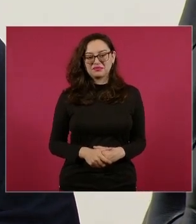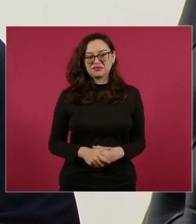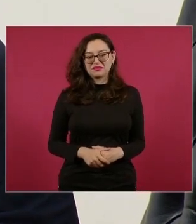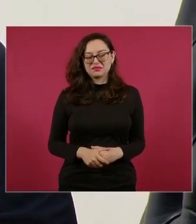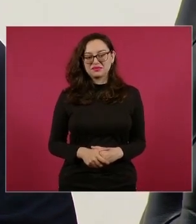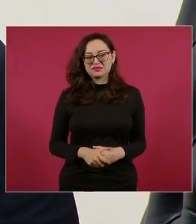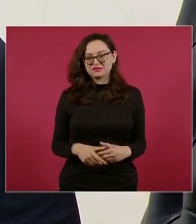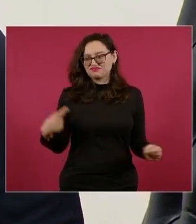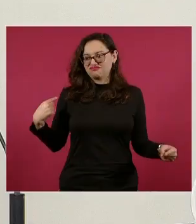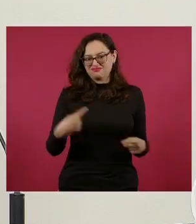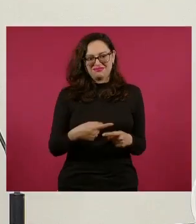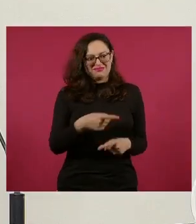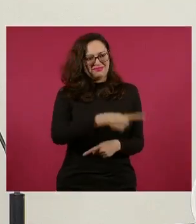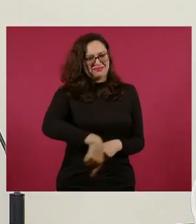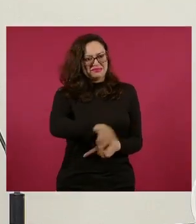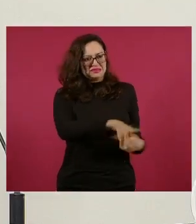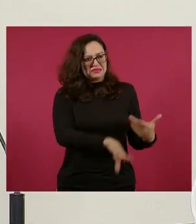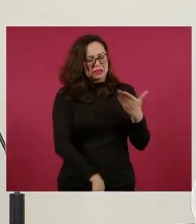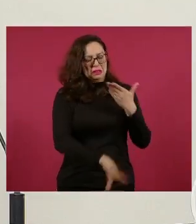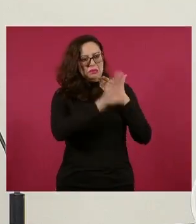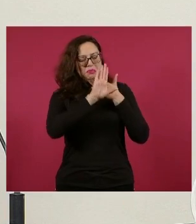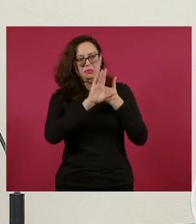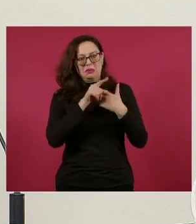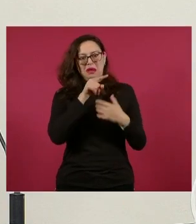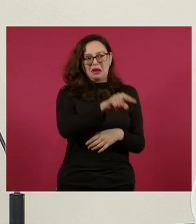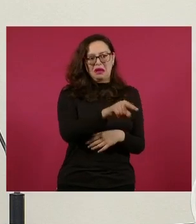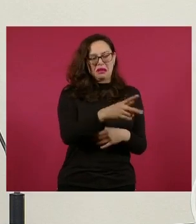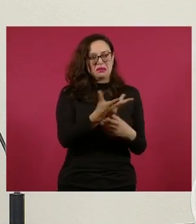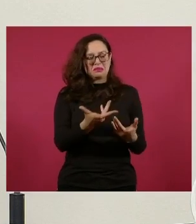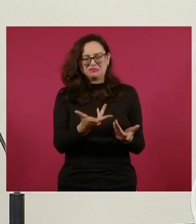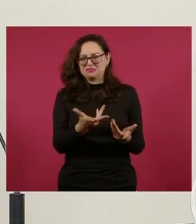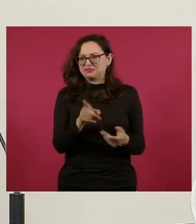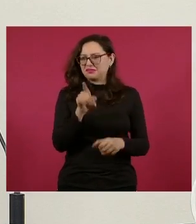hayan tomado este camino, se hayan derechizado,